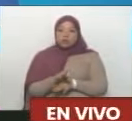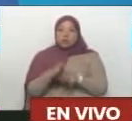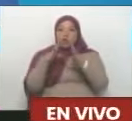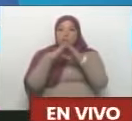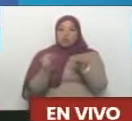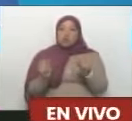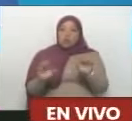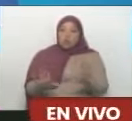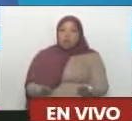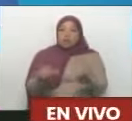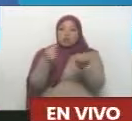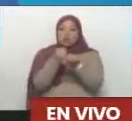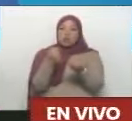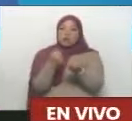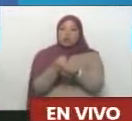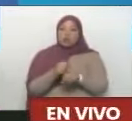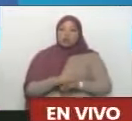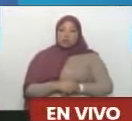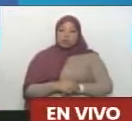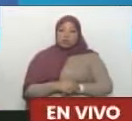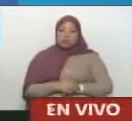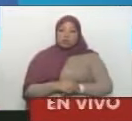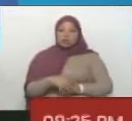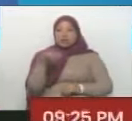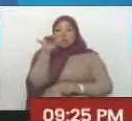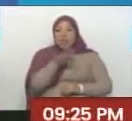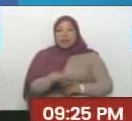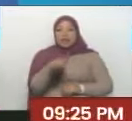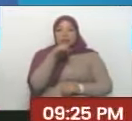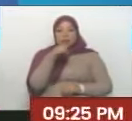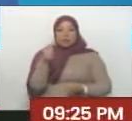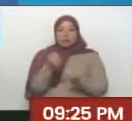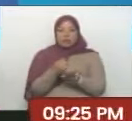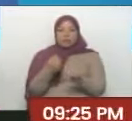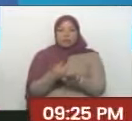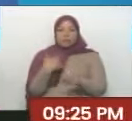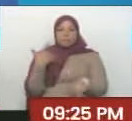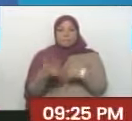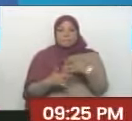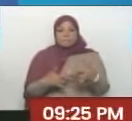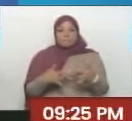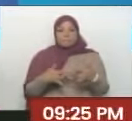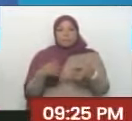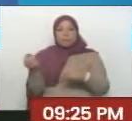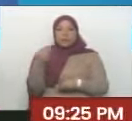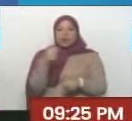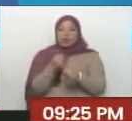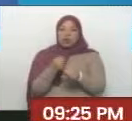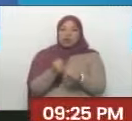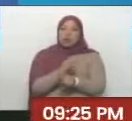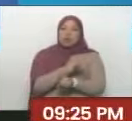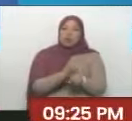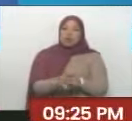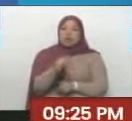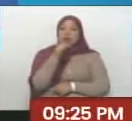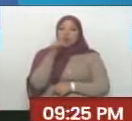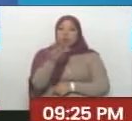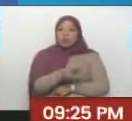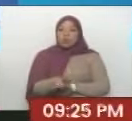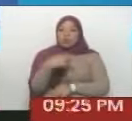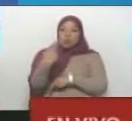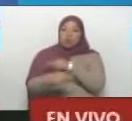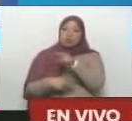todas las salvaguardas que tenemos, todos los patrimonios que tenemos, todas las manifestaciones reconocidas por la